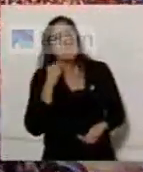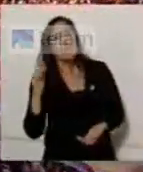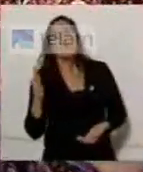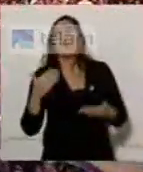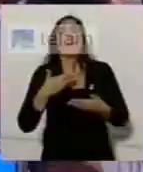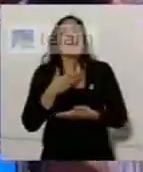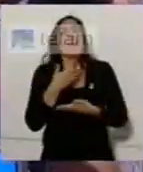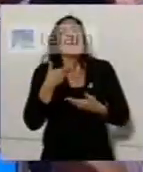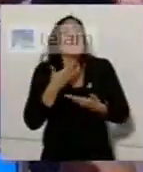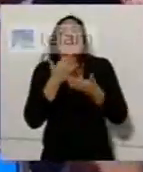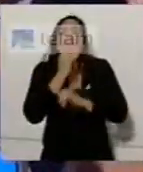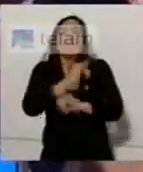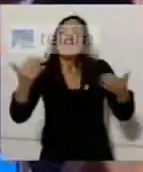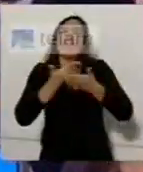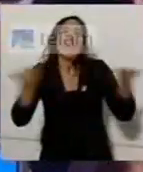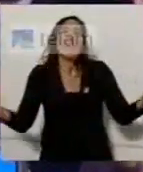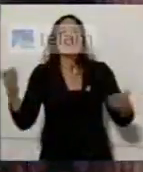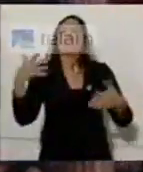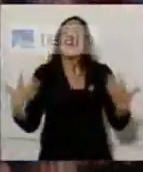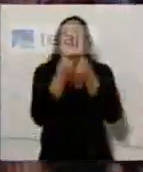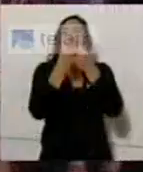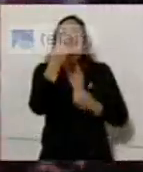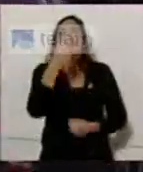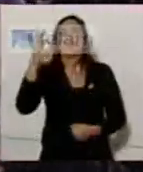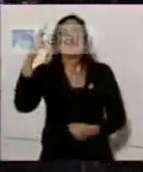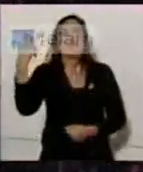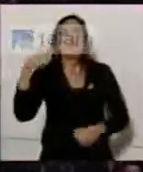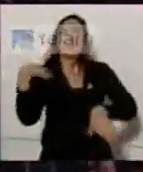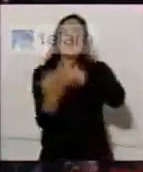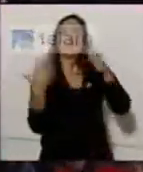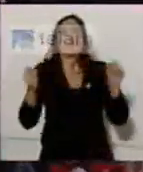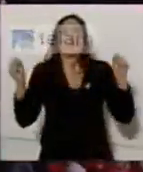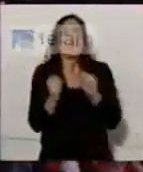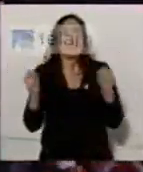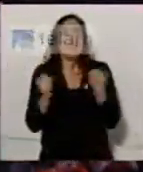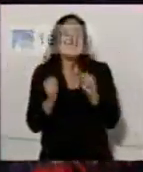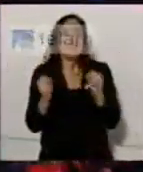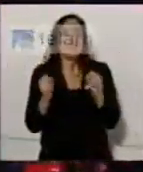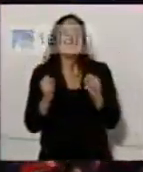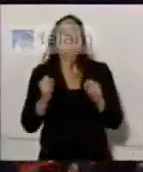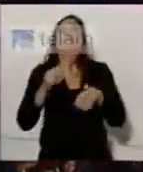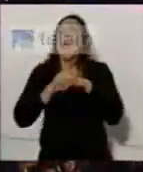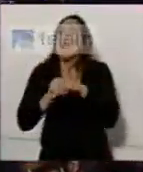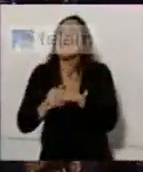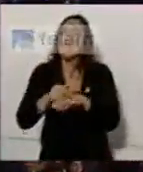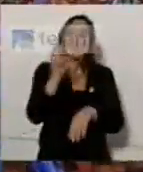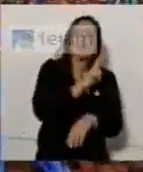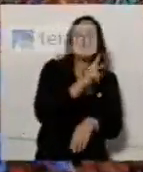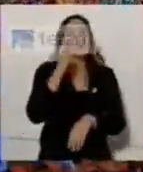Feliz 203 aniversario de la Revolución de Mayo. Amigos,